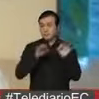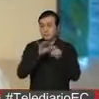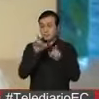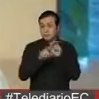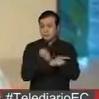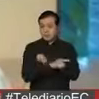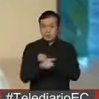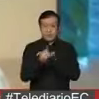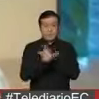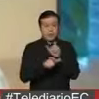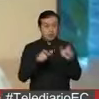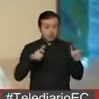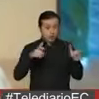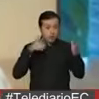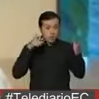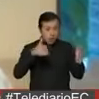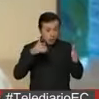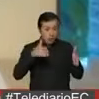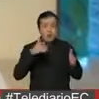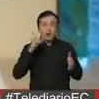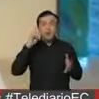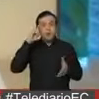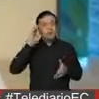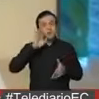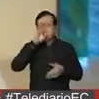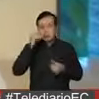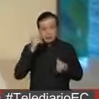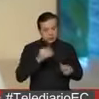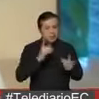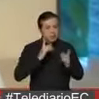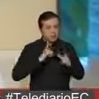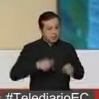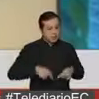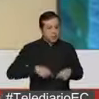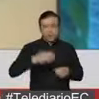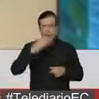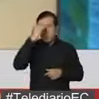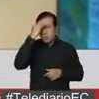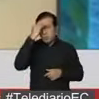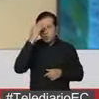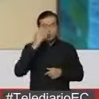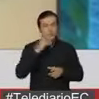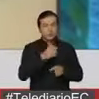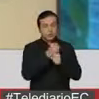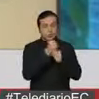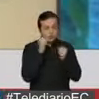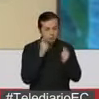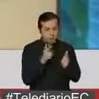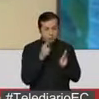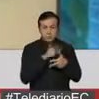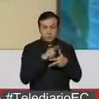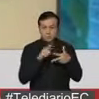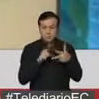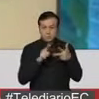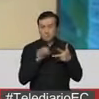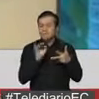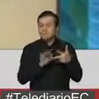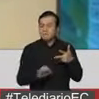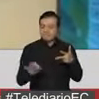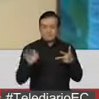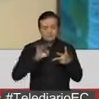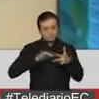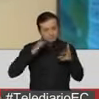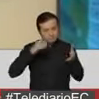El Estado tiene que invertir en el ciudadano, en salud, en educación, en seguridad. Esas son las 3 prioridades